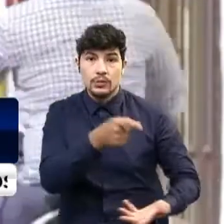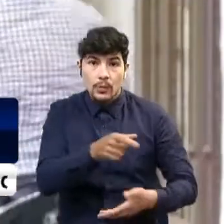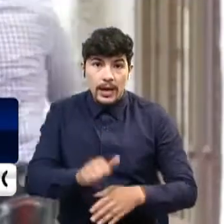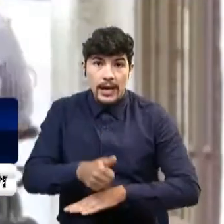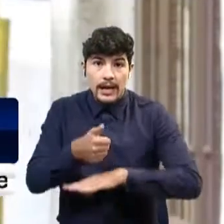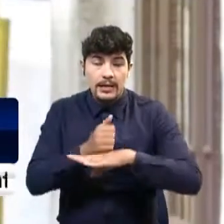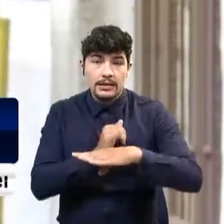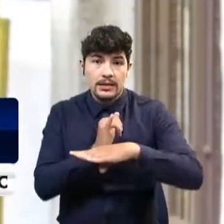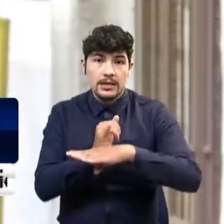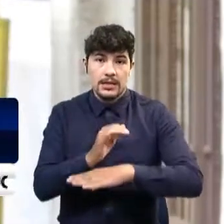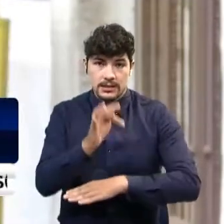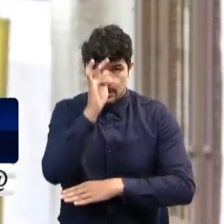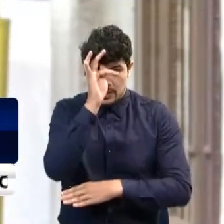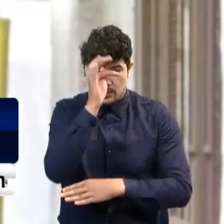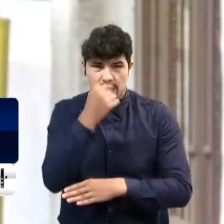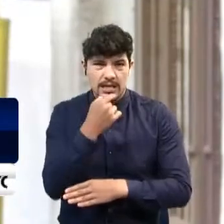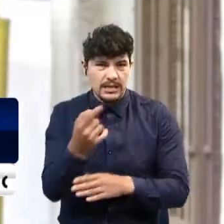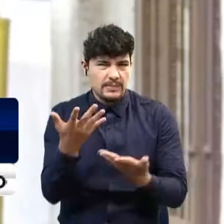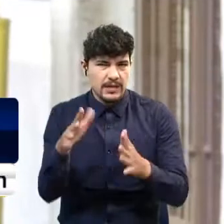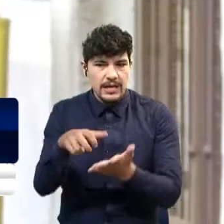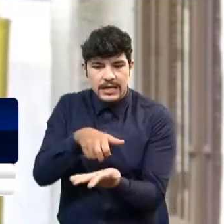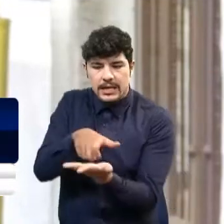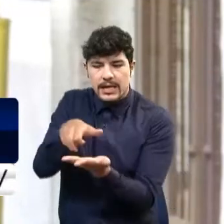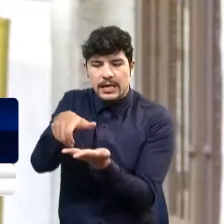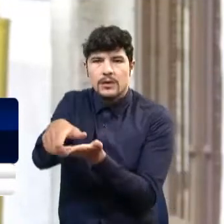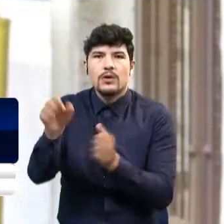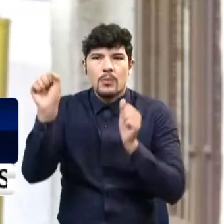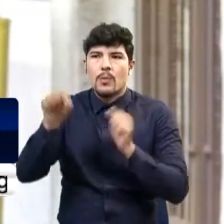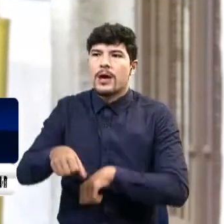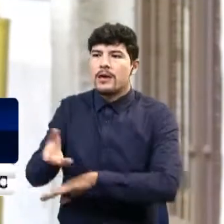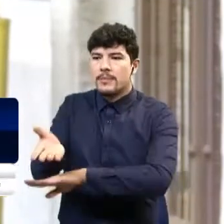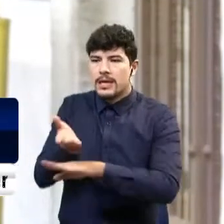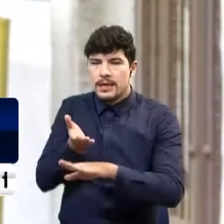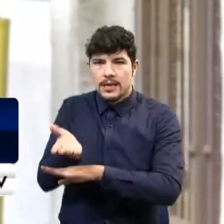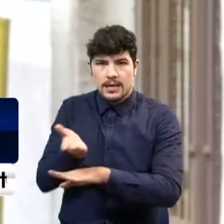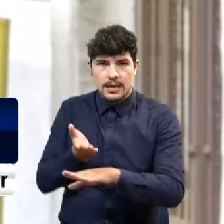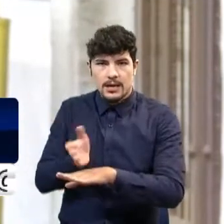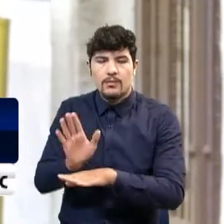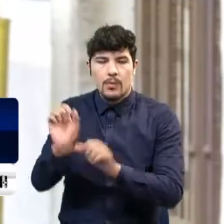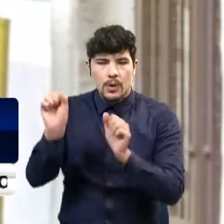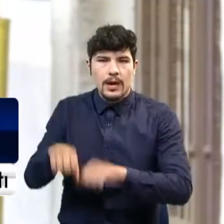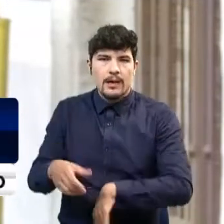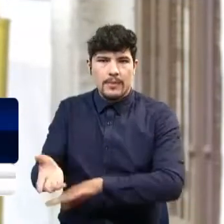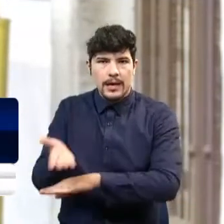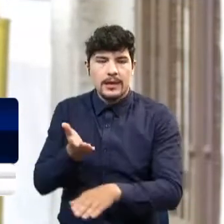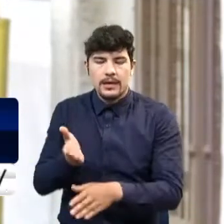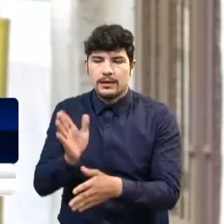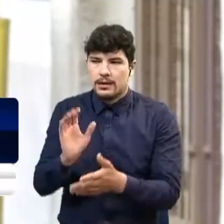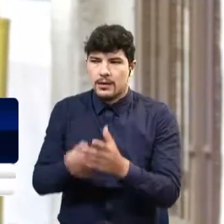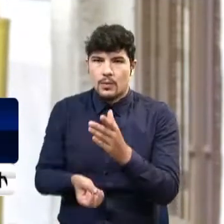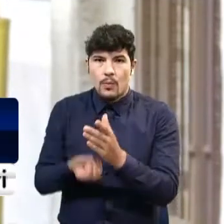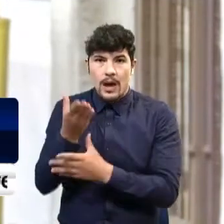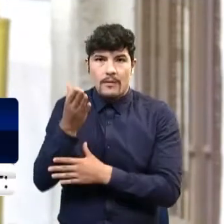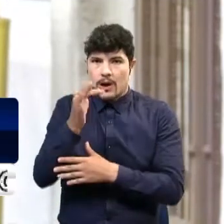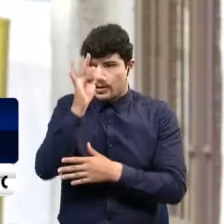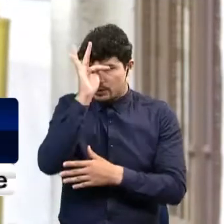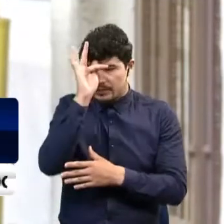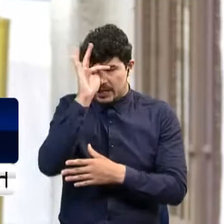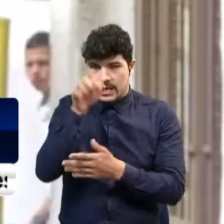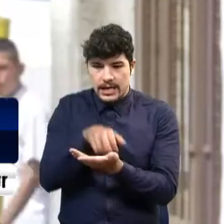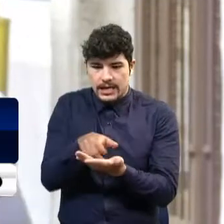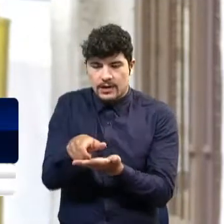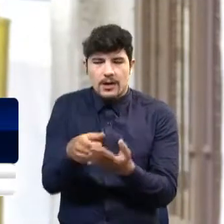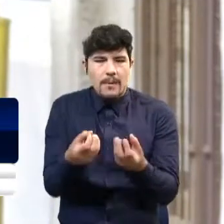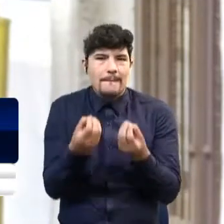ha dicho que a mediados de girón se sacará la licitación de lo que será la nueva clínica de girón para